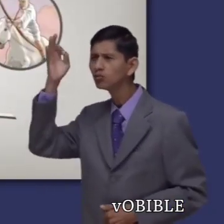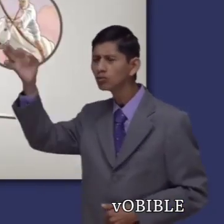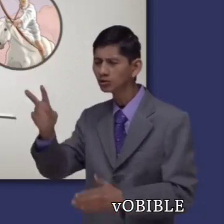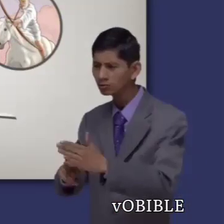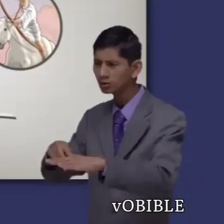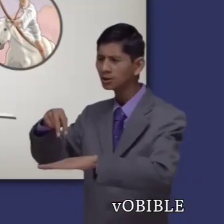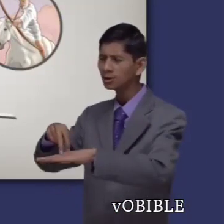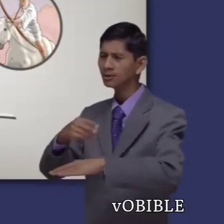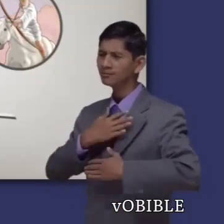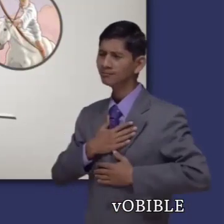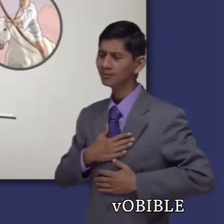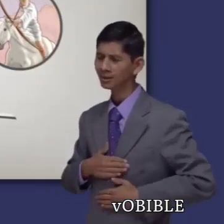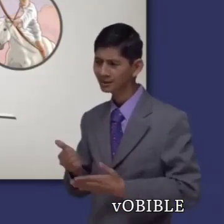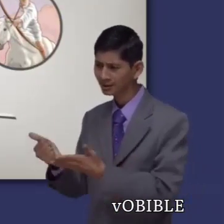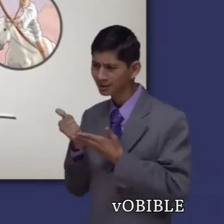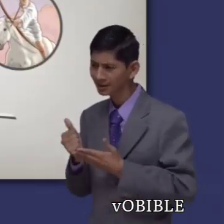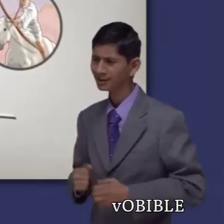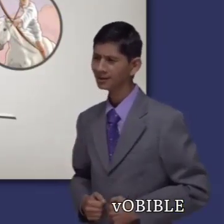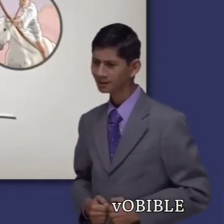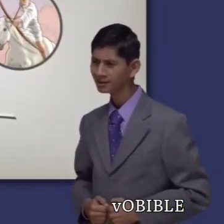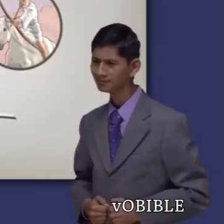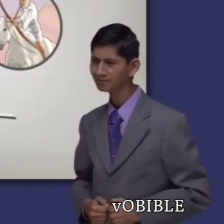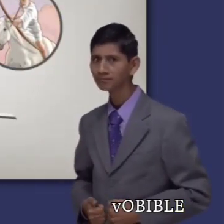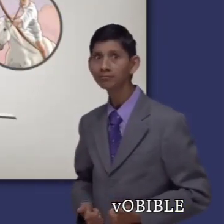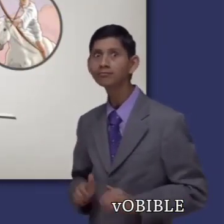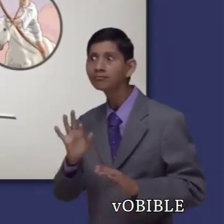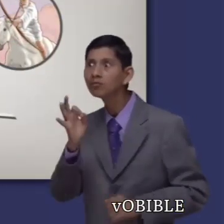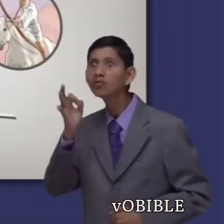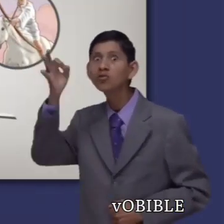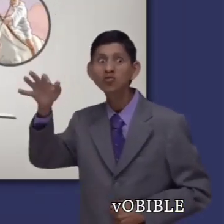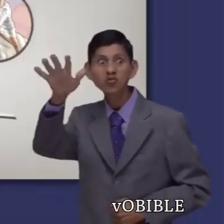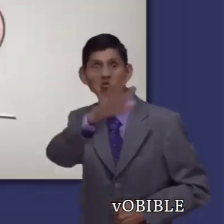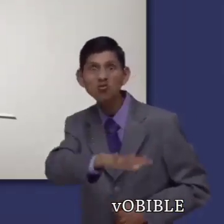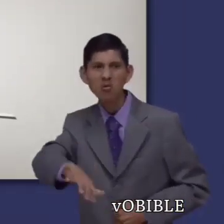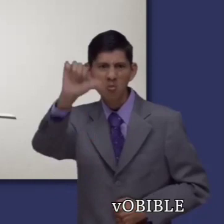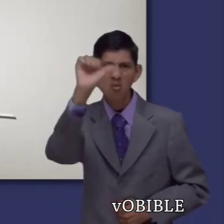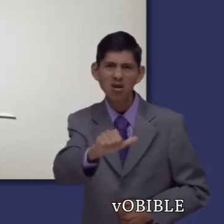el Rey del reino de Dios, destruirá a todos los enemigos de Dios.